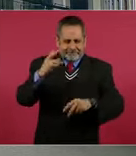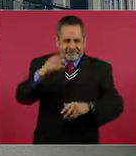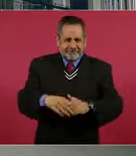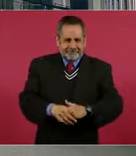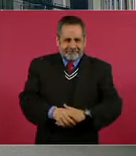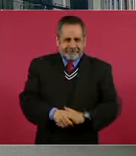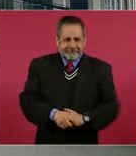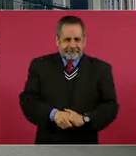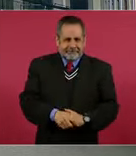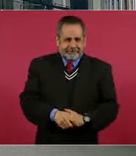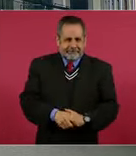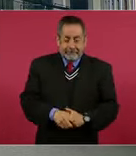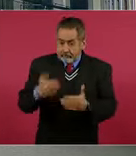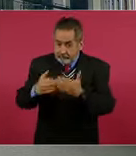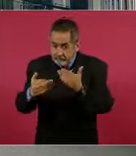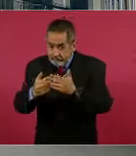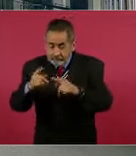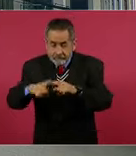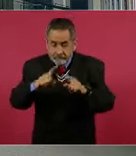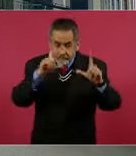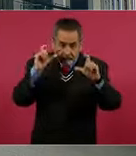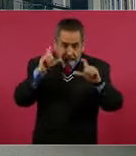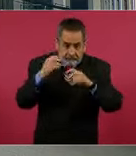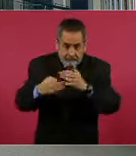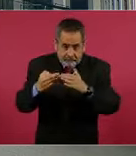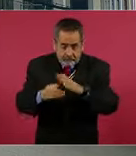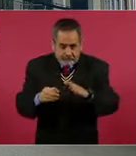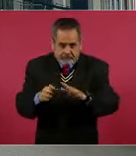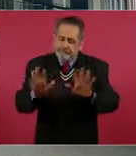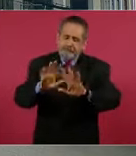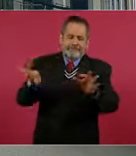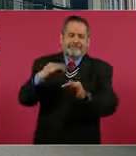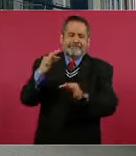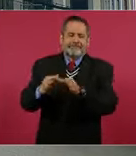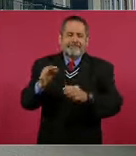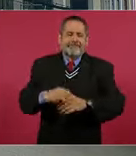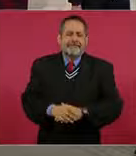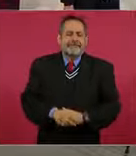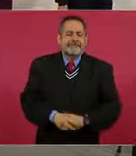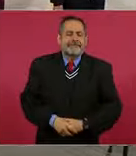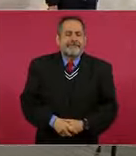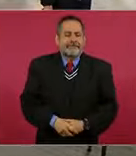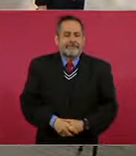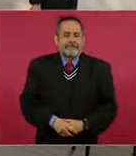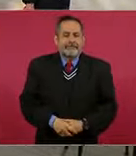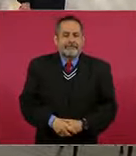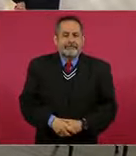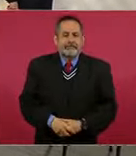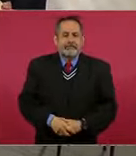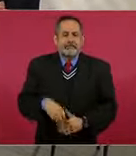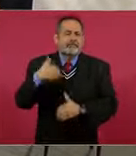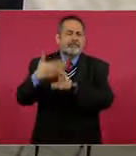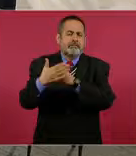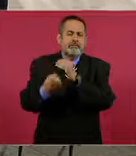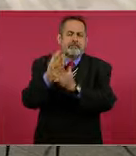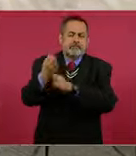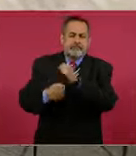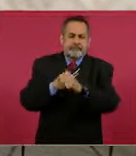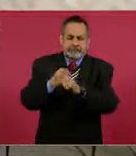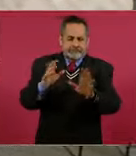La última foto. ¿Falta? No, ya. Mejor del nuevo año.